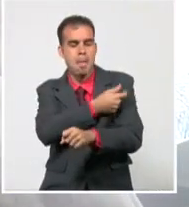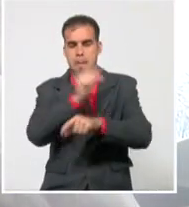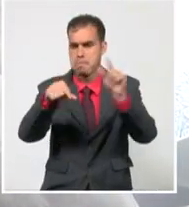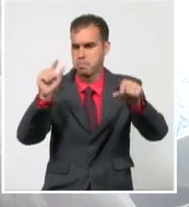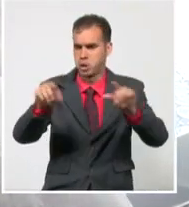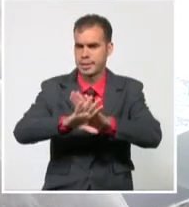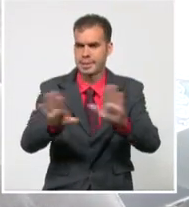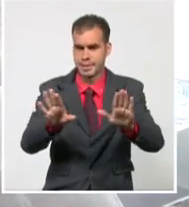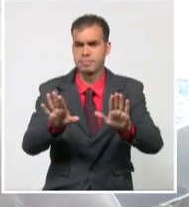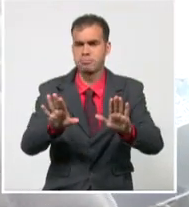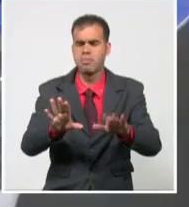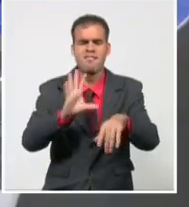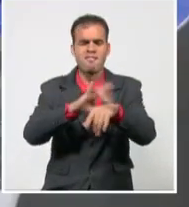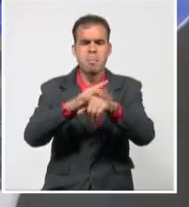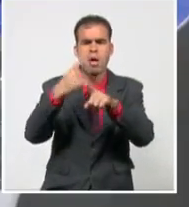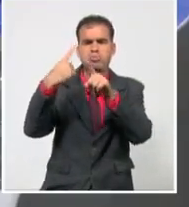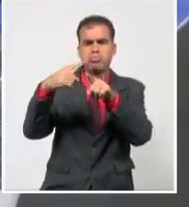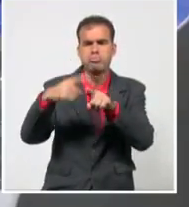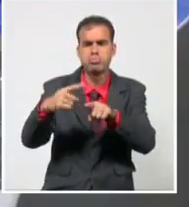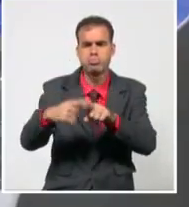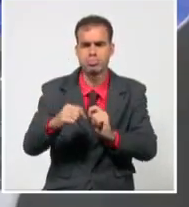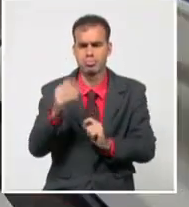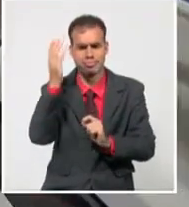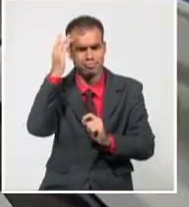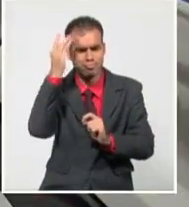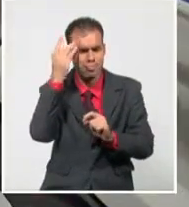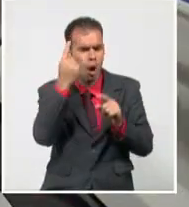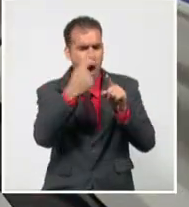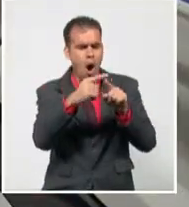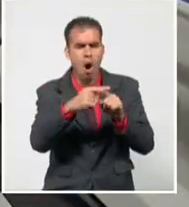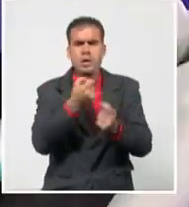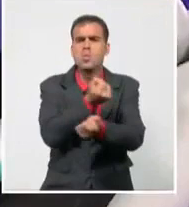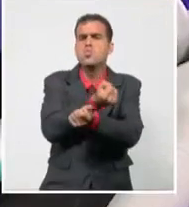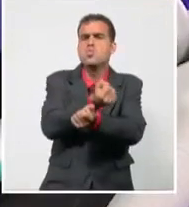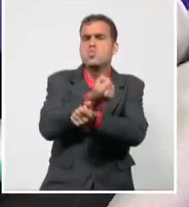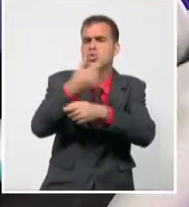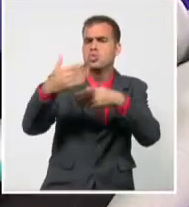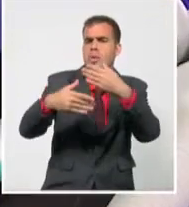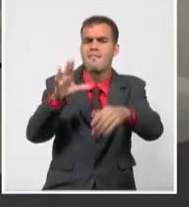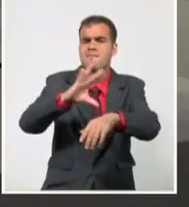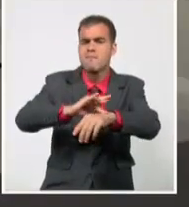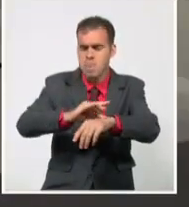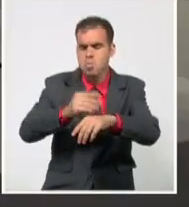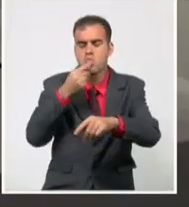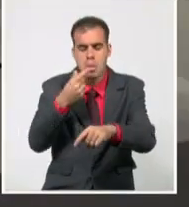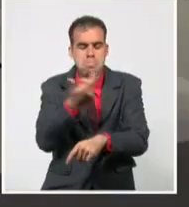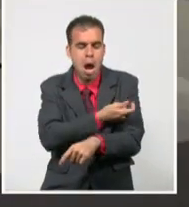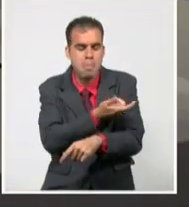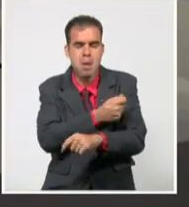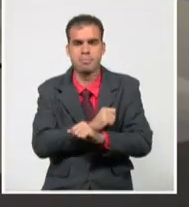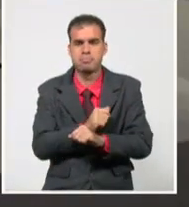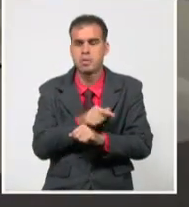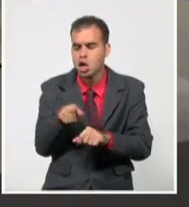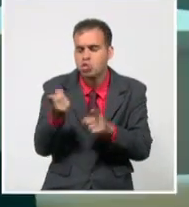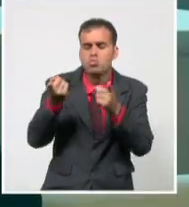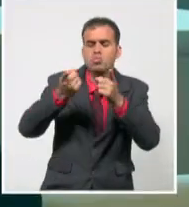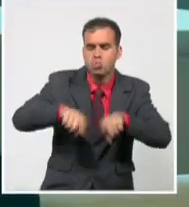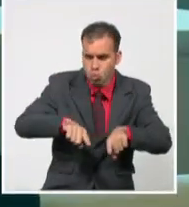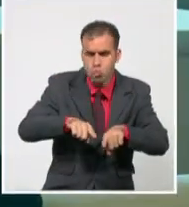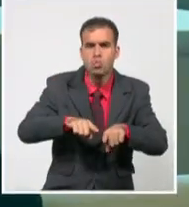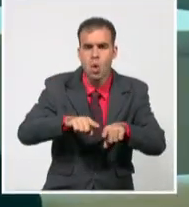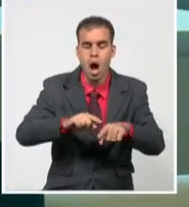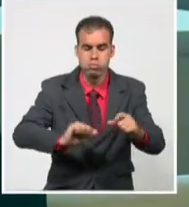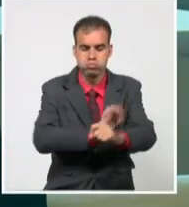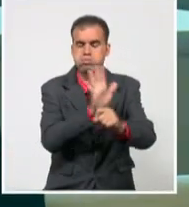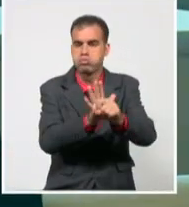enfermedades como la psoriasis, la esclerosis múltiple y artritis reumatoidea, con un mecanismo similar al de la COVID-19. Hay